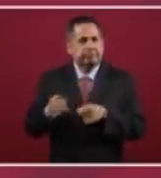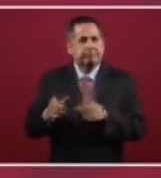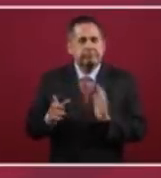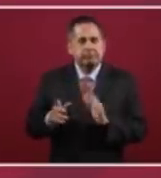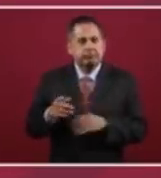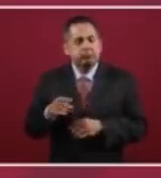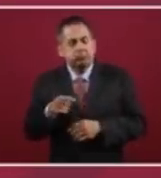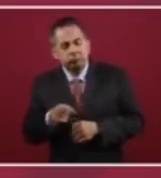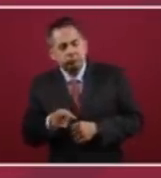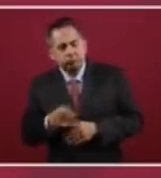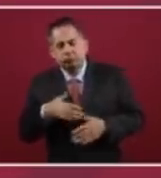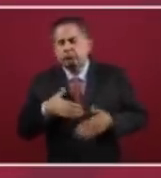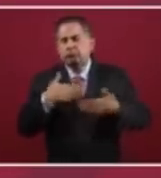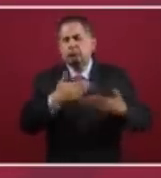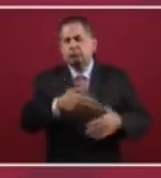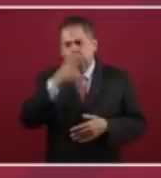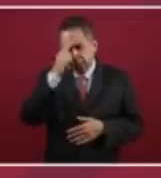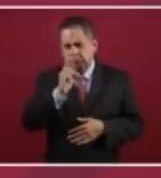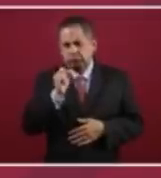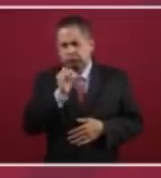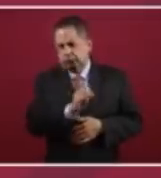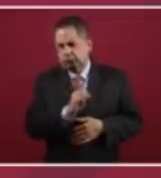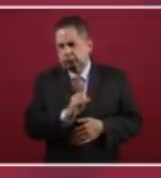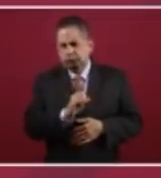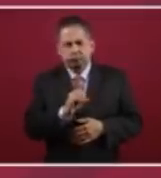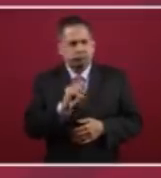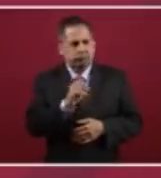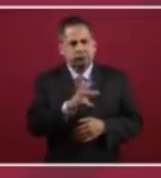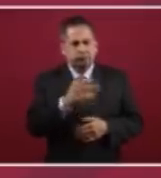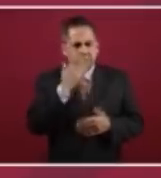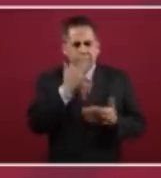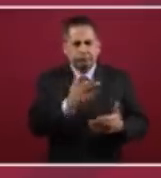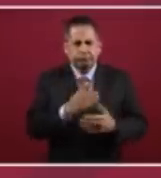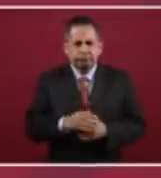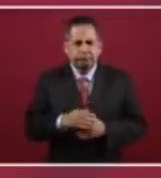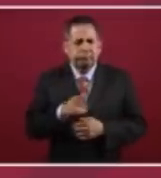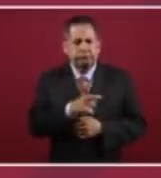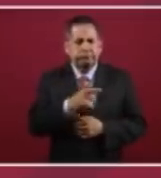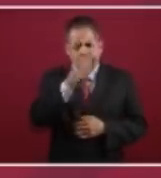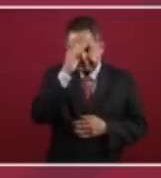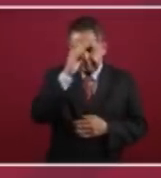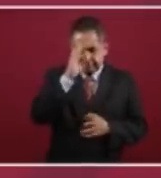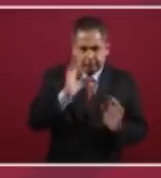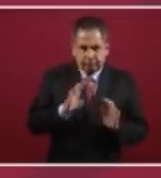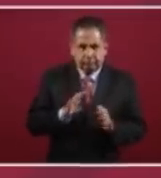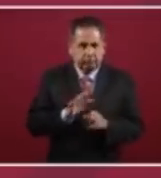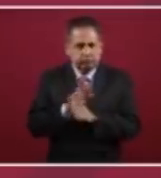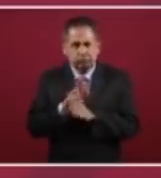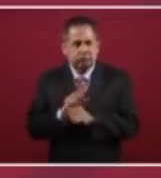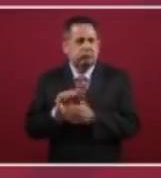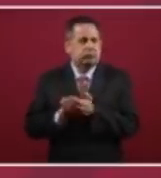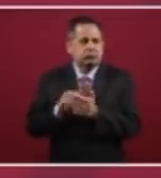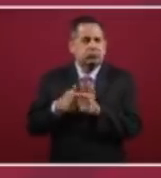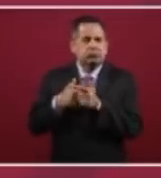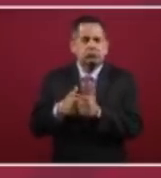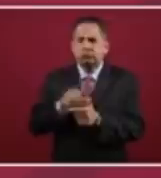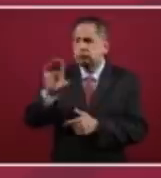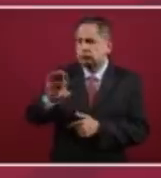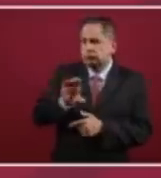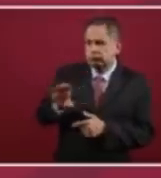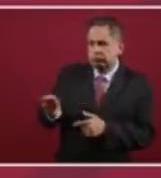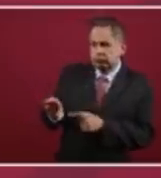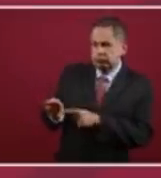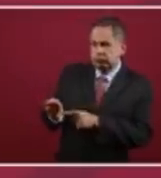le están dando la confianza al gobierno de México y se considera que se puede mantener ese